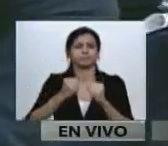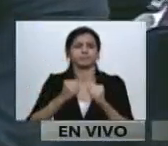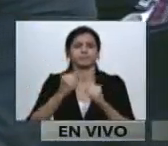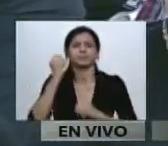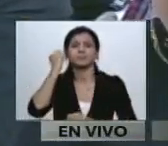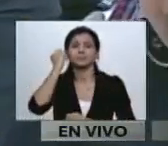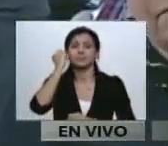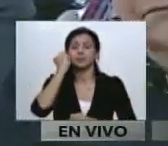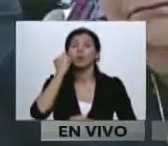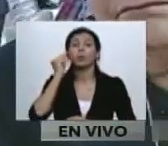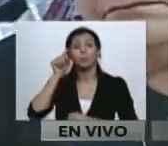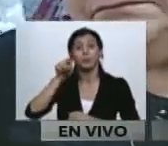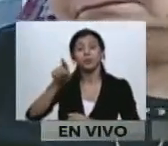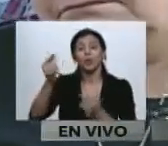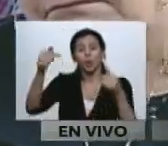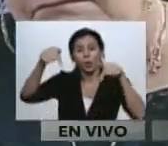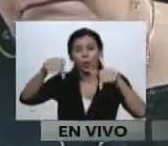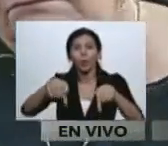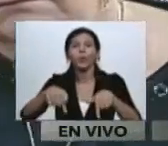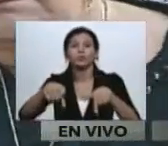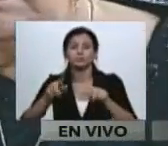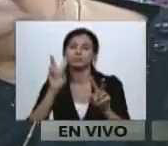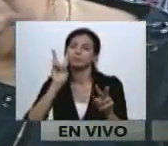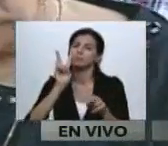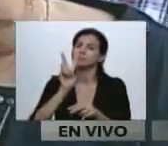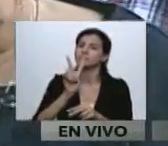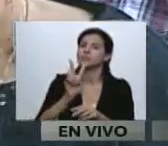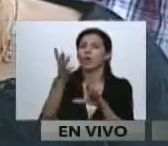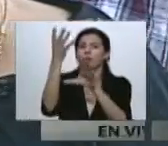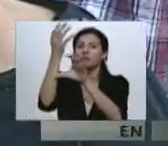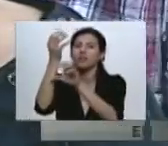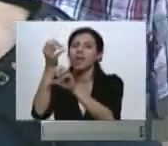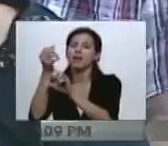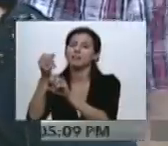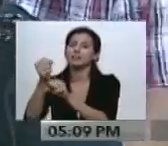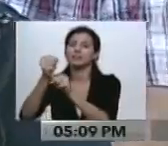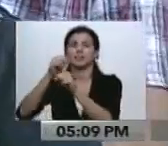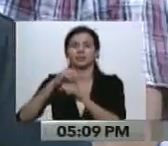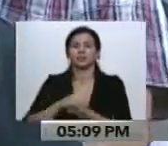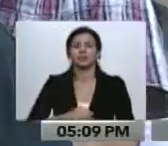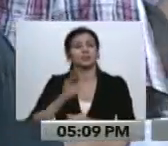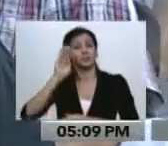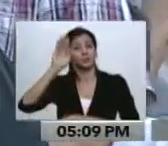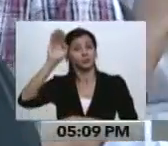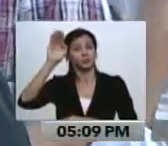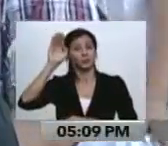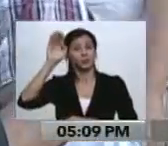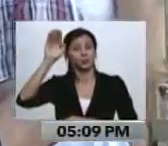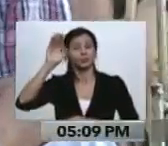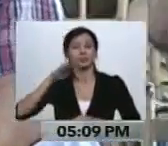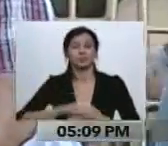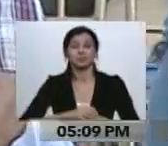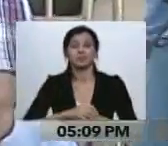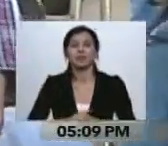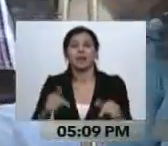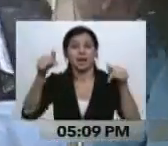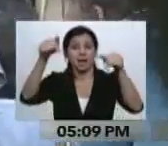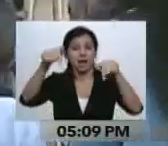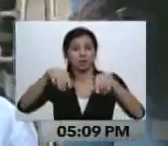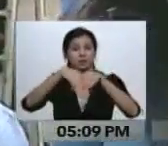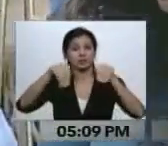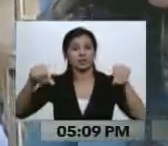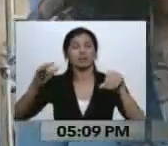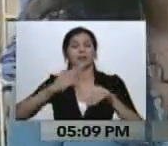porfía, por eso es que hoy miramos con confianza el porvenir en esta